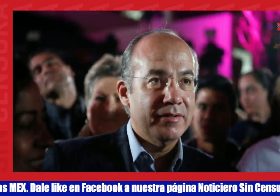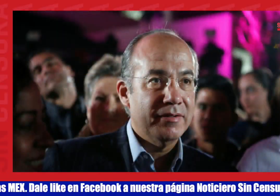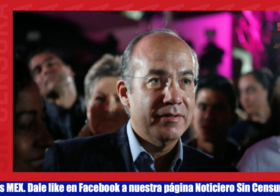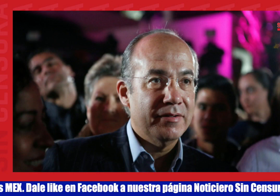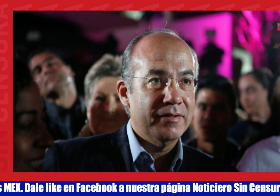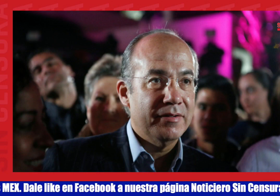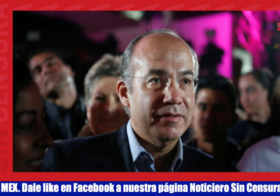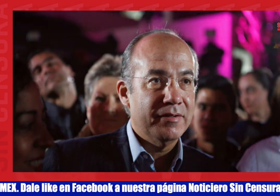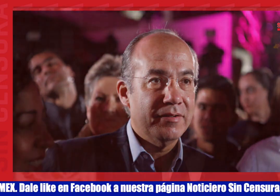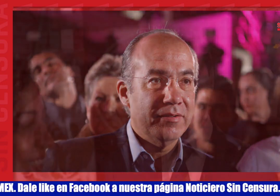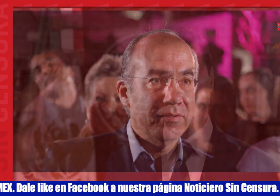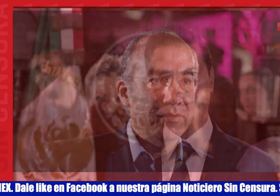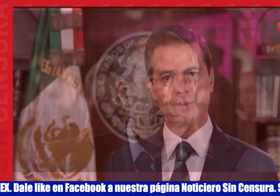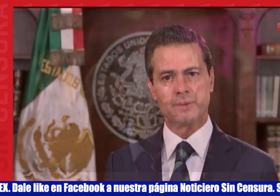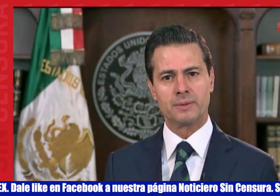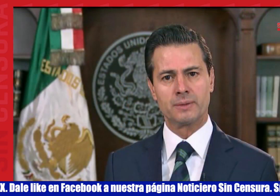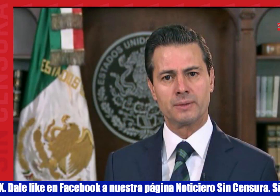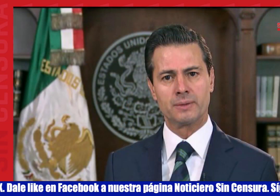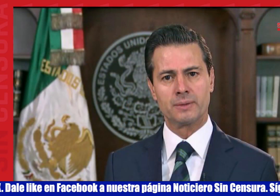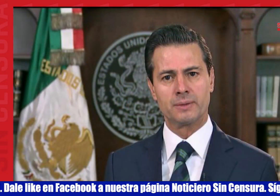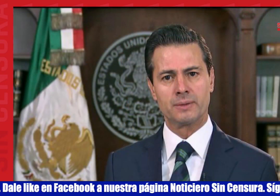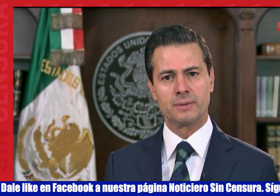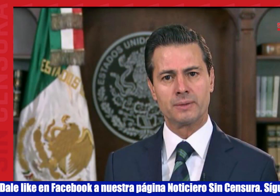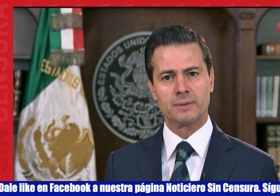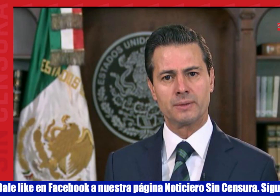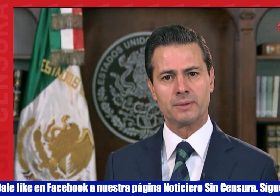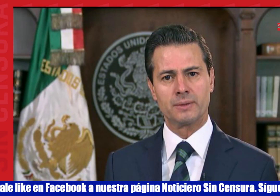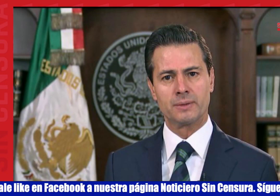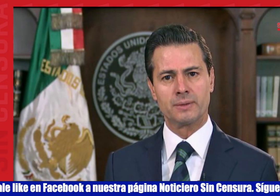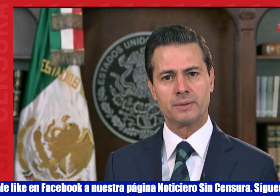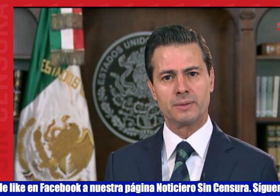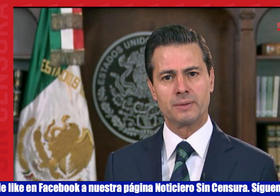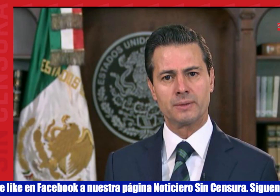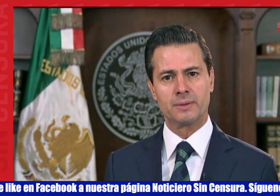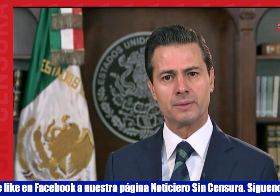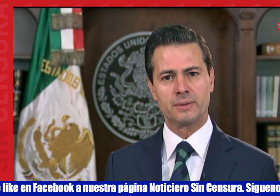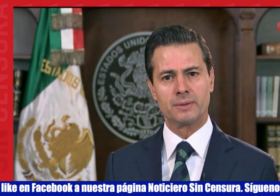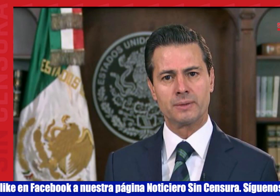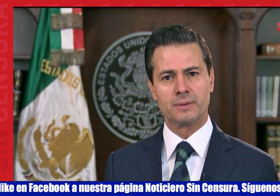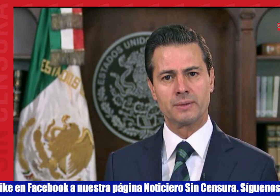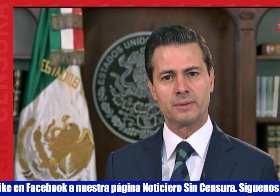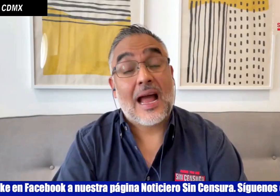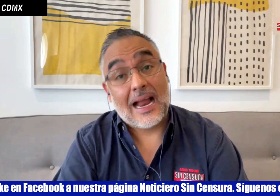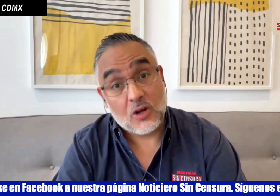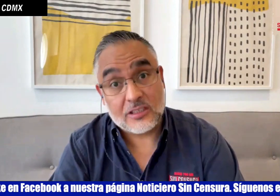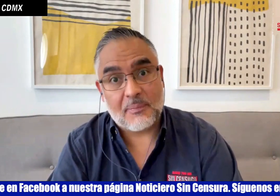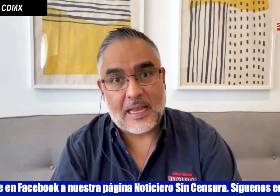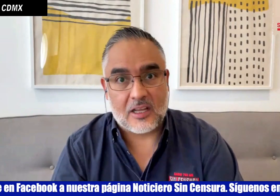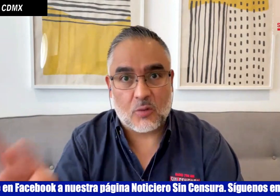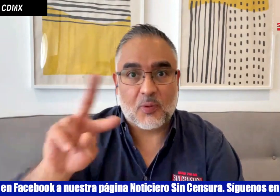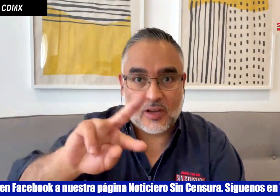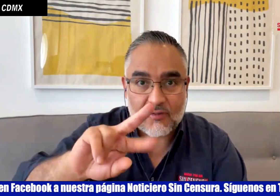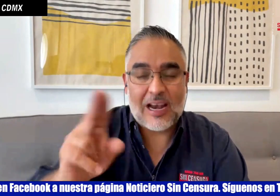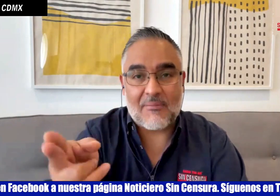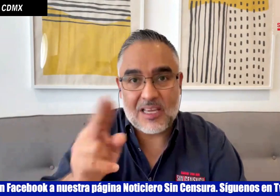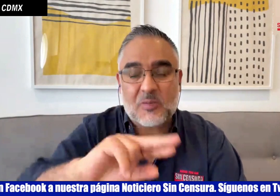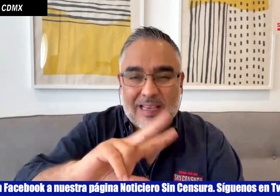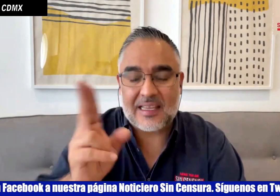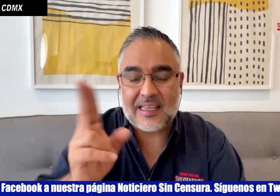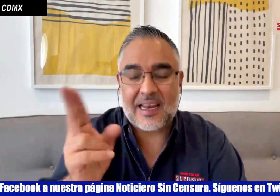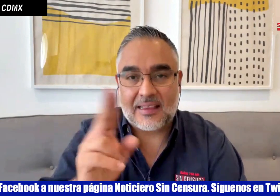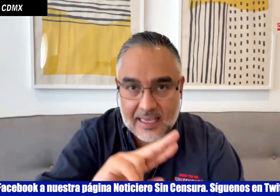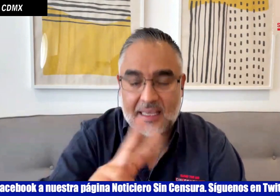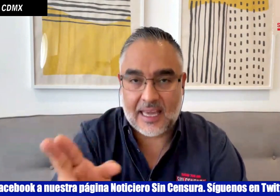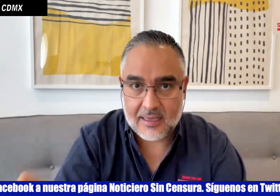qué no los suma, digámoslo así, los muertos de Calderón a los de Peña Nieto? Porque fue la